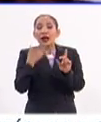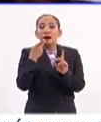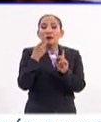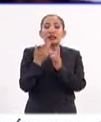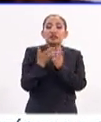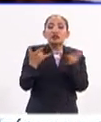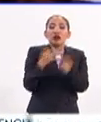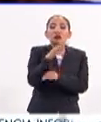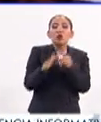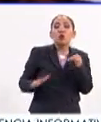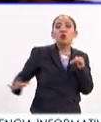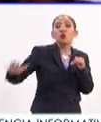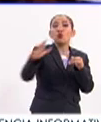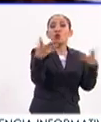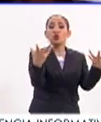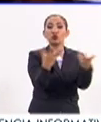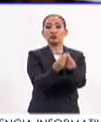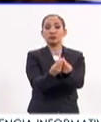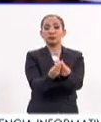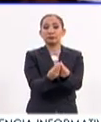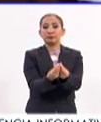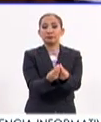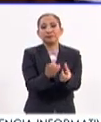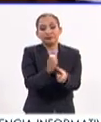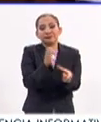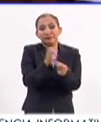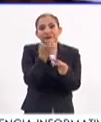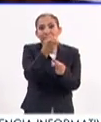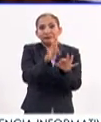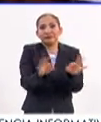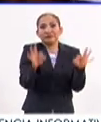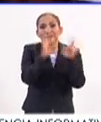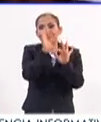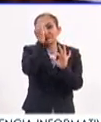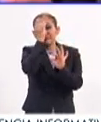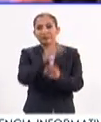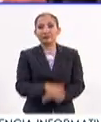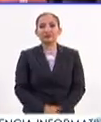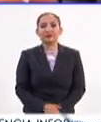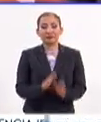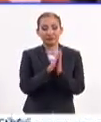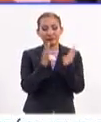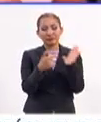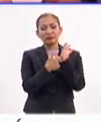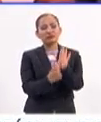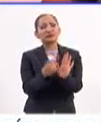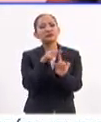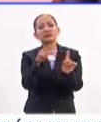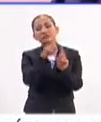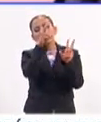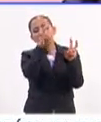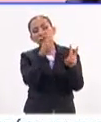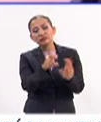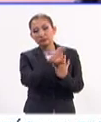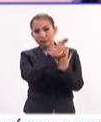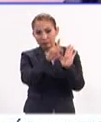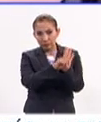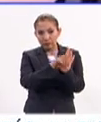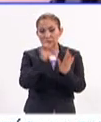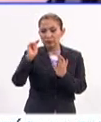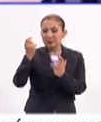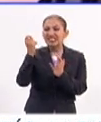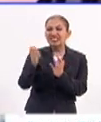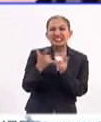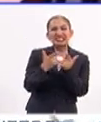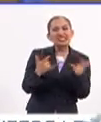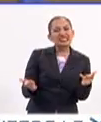hablamos del pasado de todos. Entonces, por eso es importante conocerlo. El libro nos presenta los aspectos metodológicos y